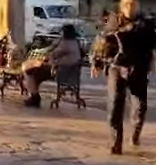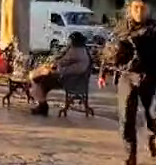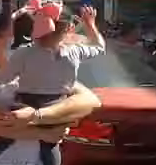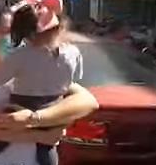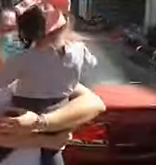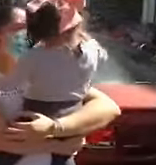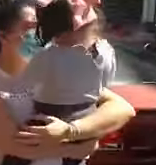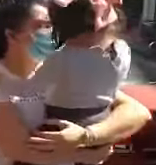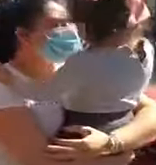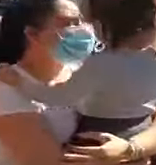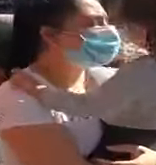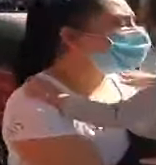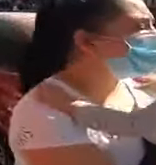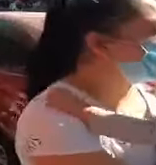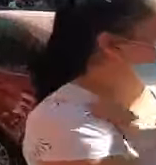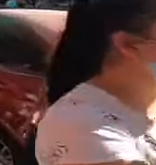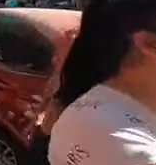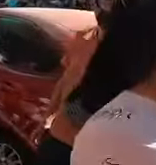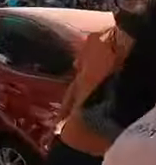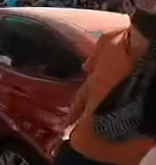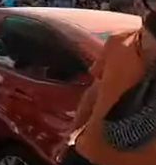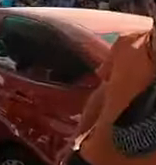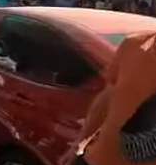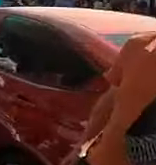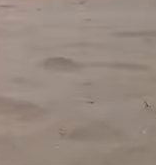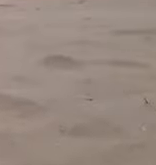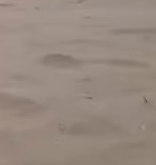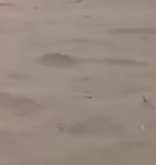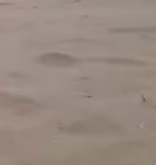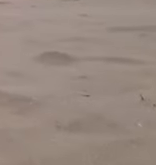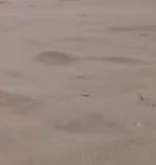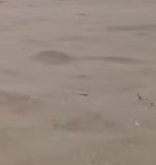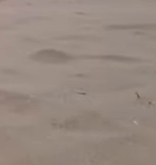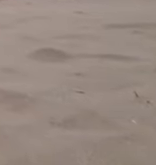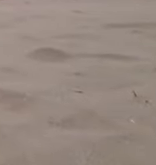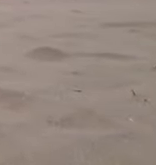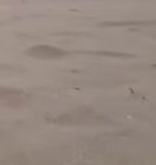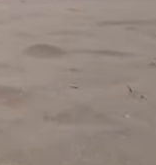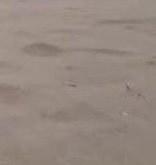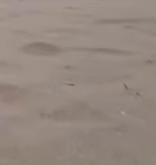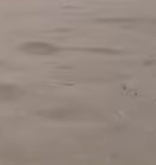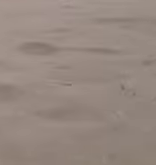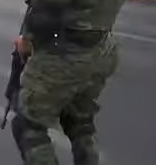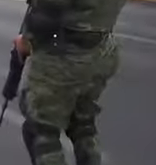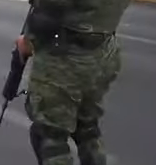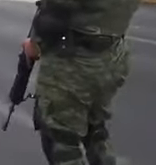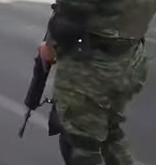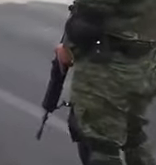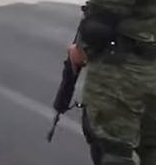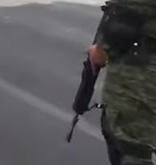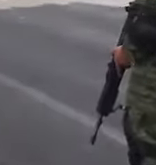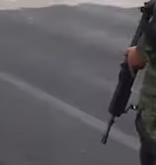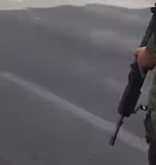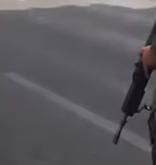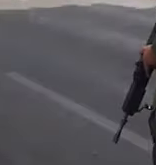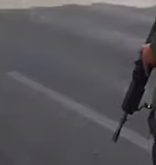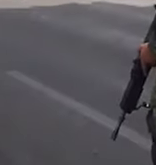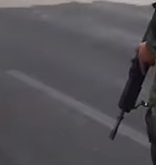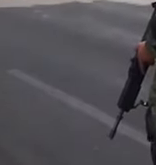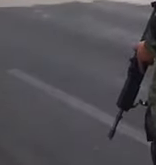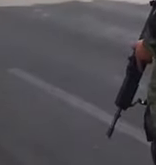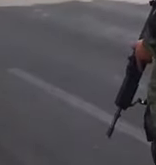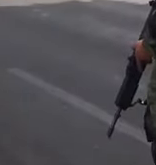daño que origina el consumo de estas sustancias en la población. Esta estrategia es el instrumento que garantiza el actuar coordinado de las